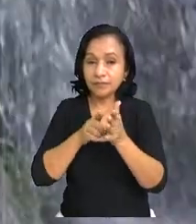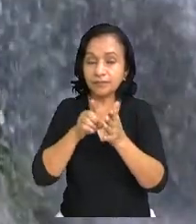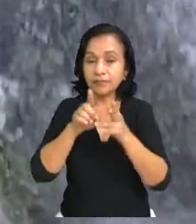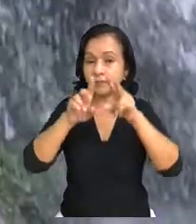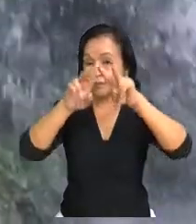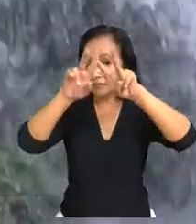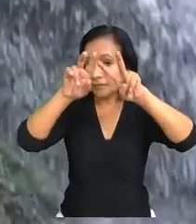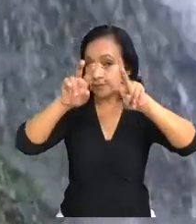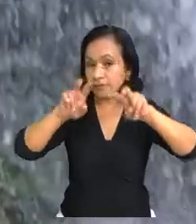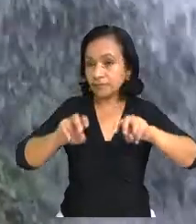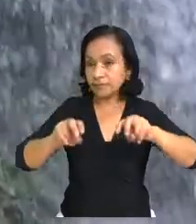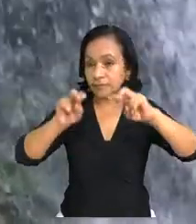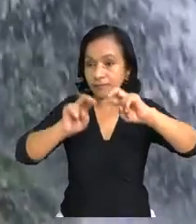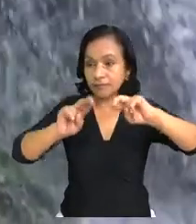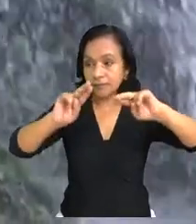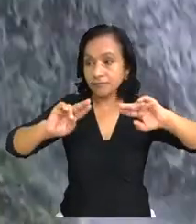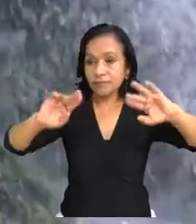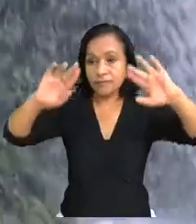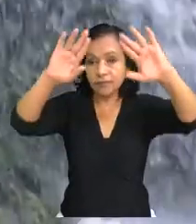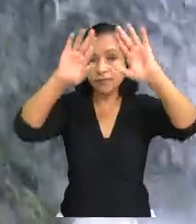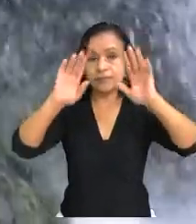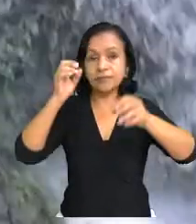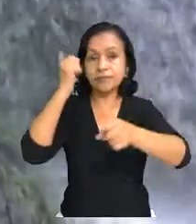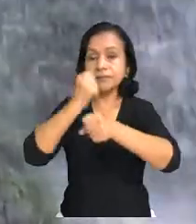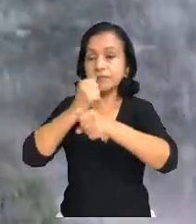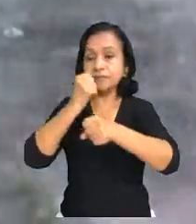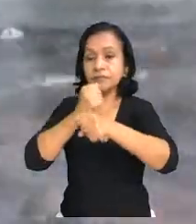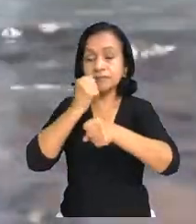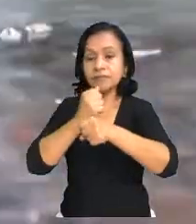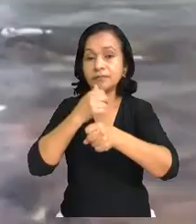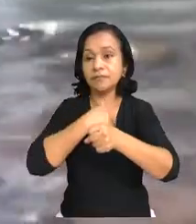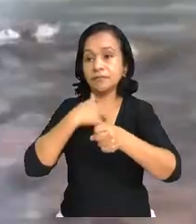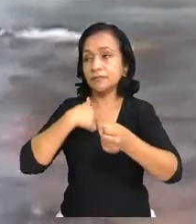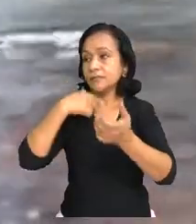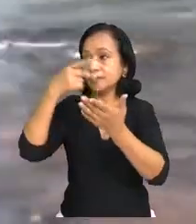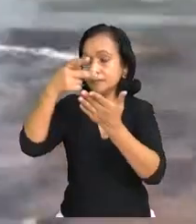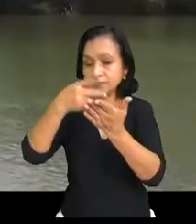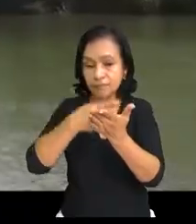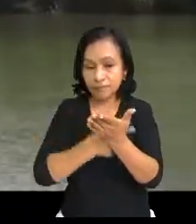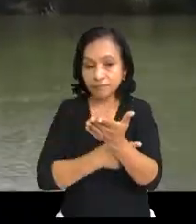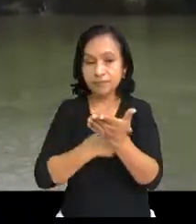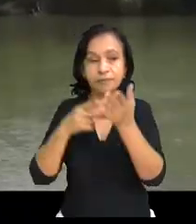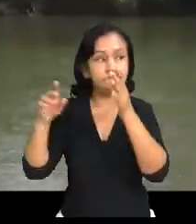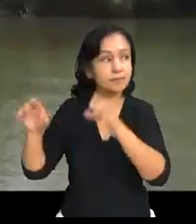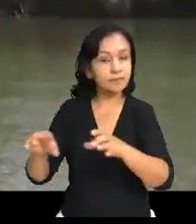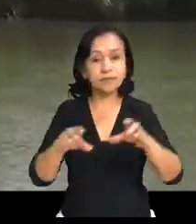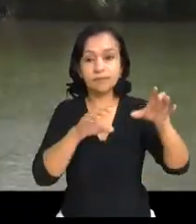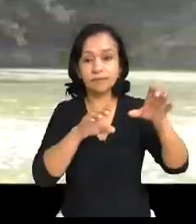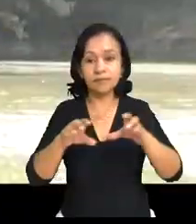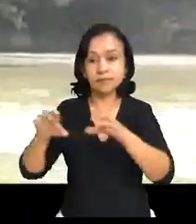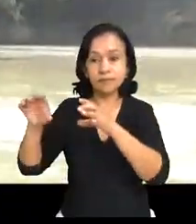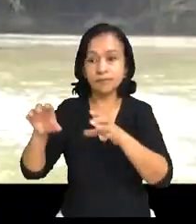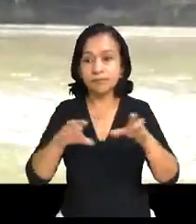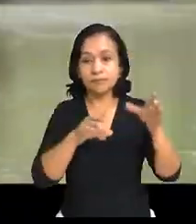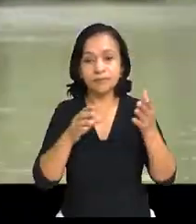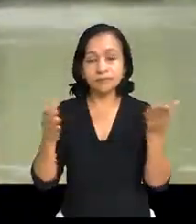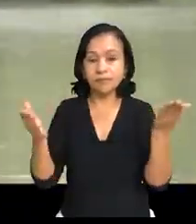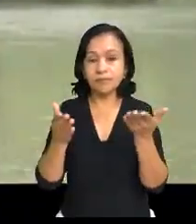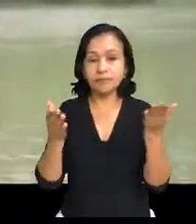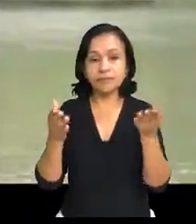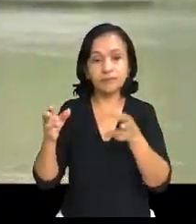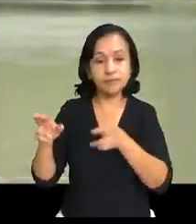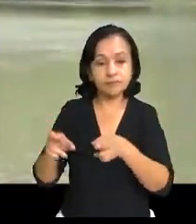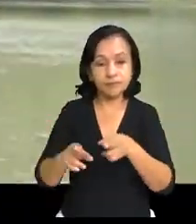de los recursos y dará la pauta para la elaboración de programas, proyectos, planes y acciones de mitigación y mejoramiento de las cuencas